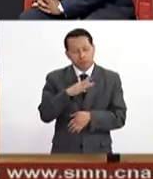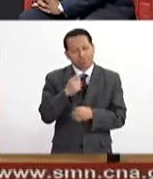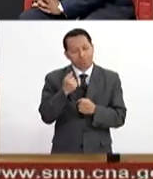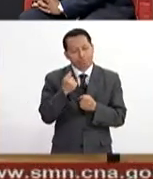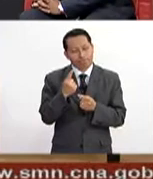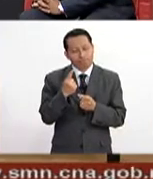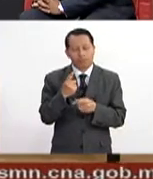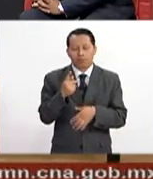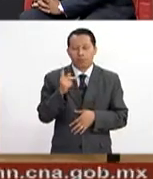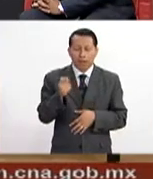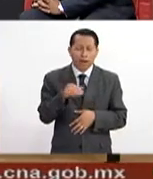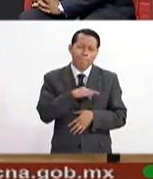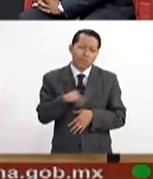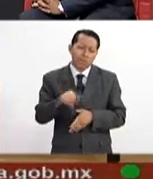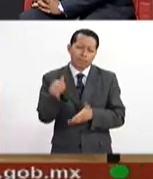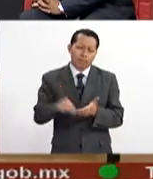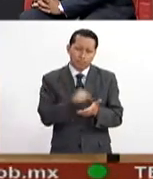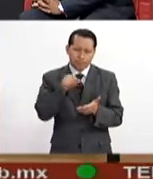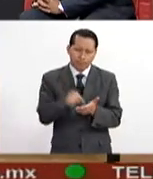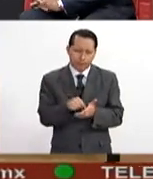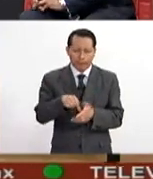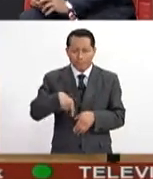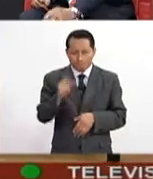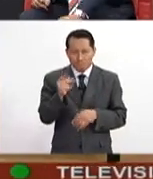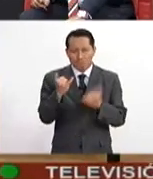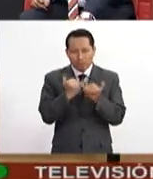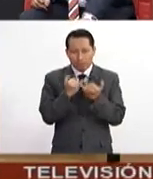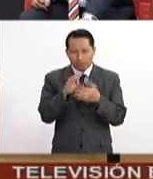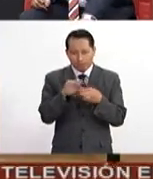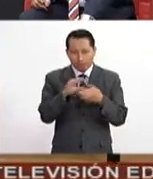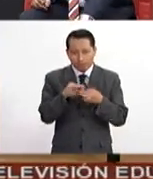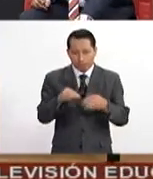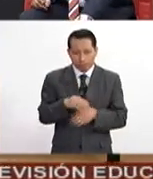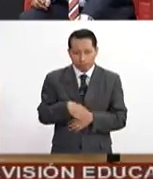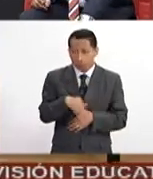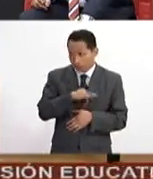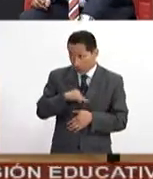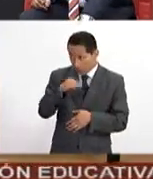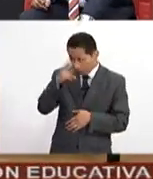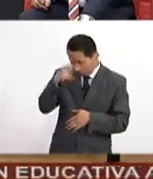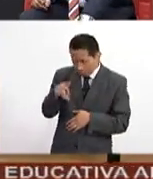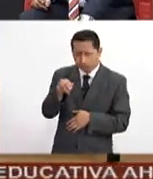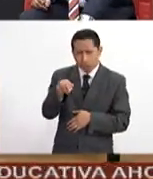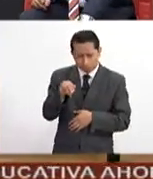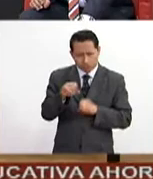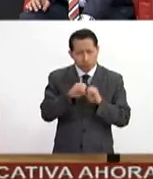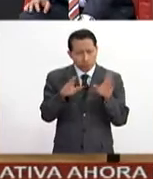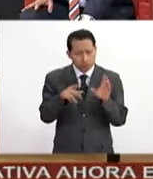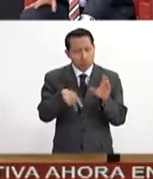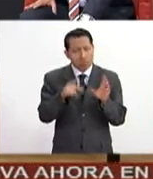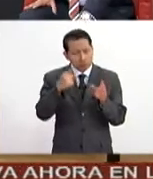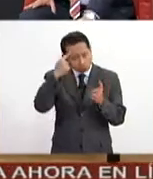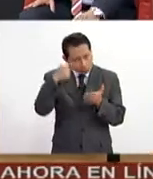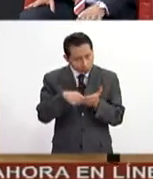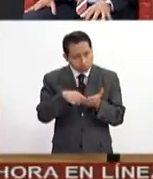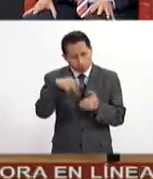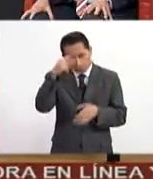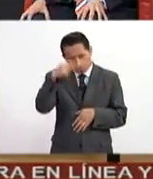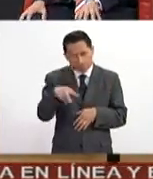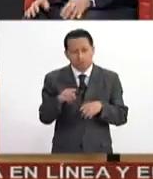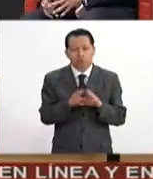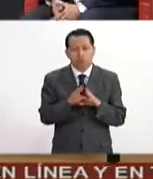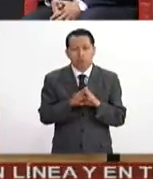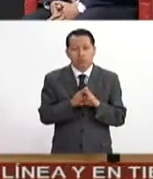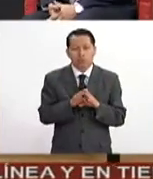atención. Puede pasar en cualquier lado, pero esto te habla ¿Incluso también en México? Sí, claro. Pero yo creo que todavía en México estamos en